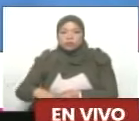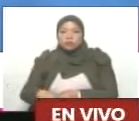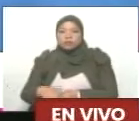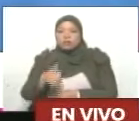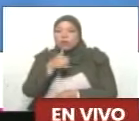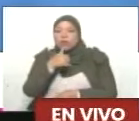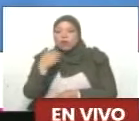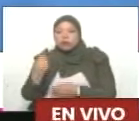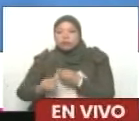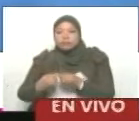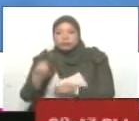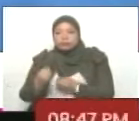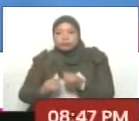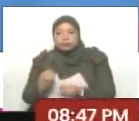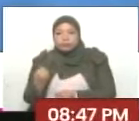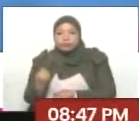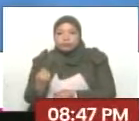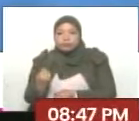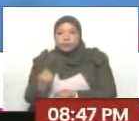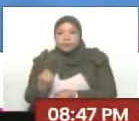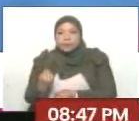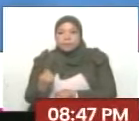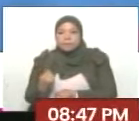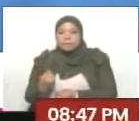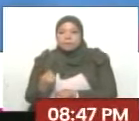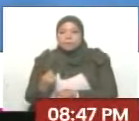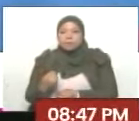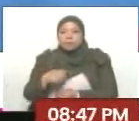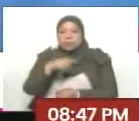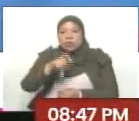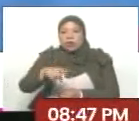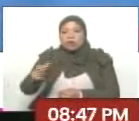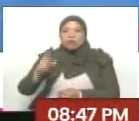¿Quiénes lo hicieron? Unos fanáticos